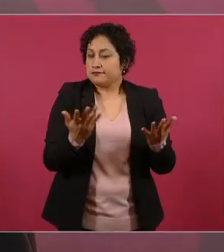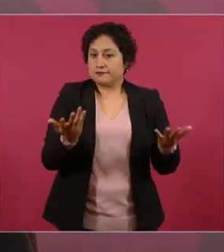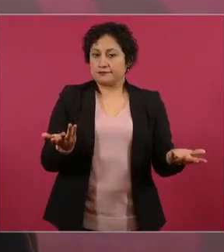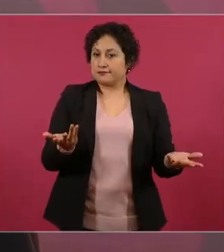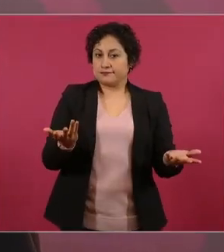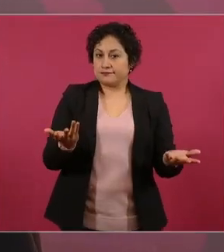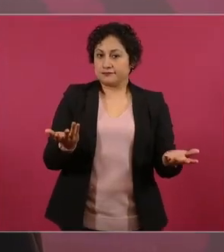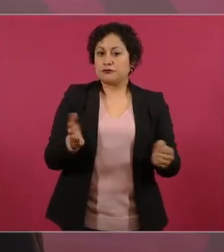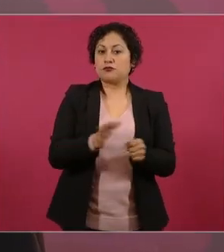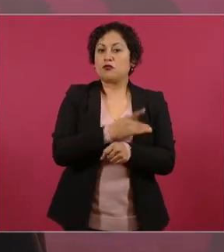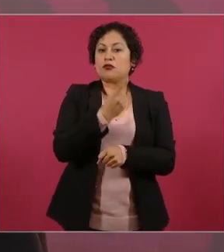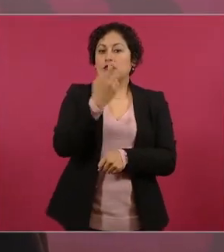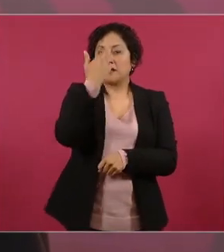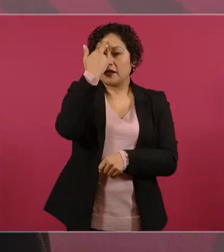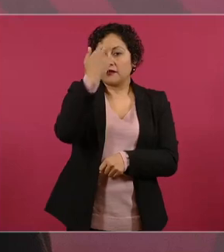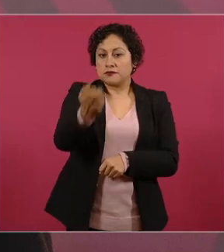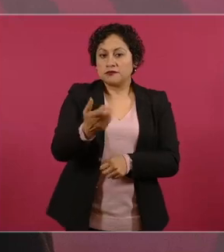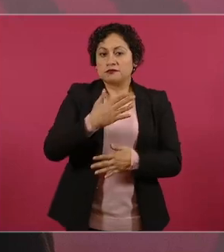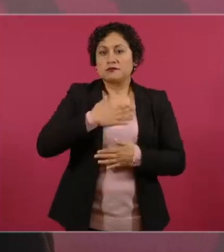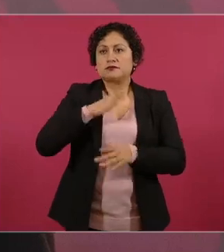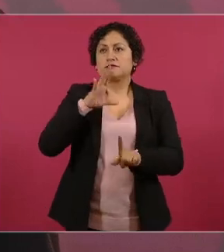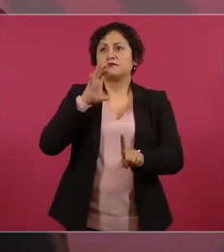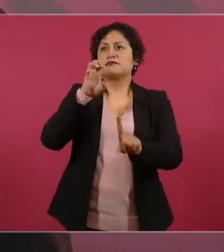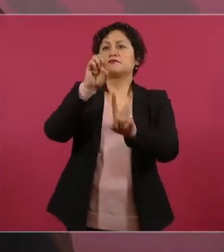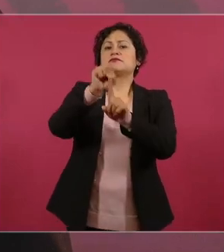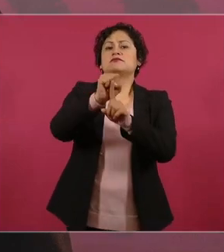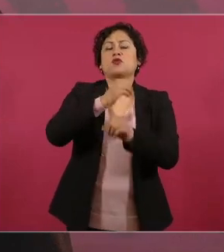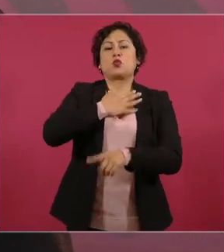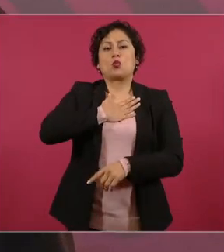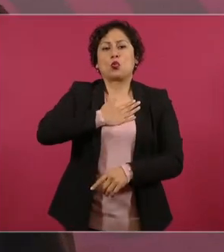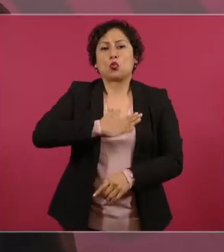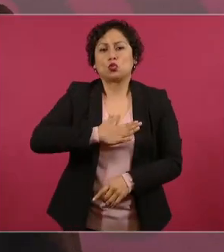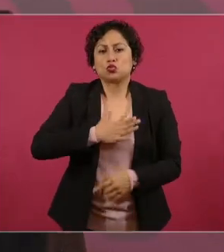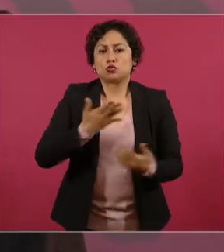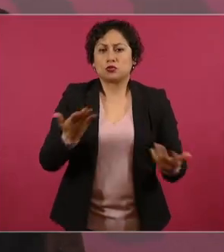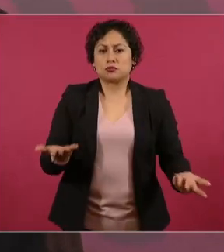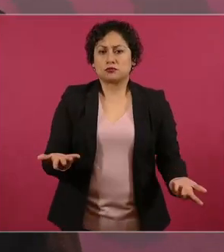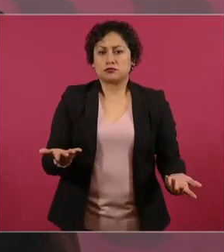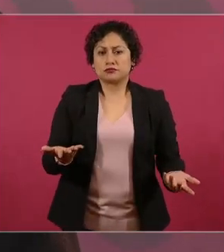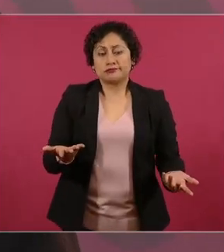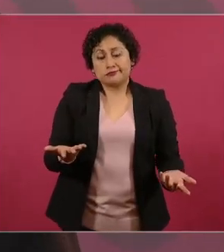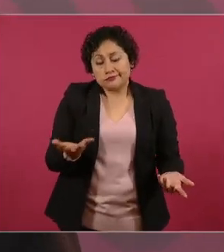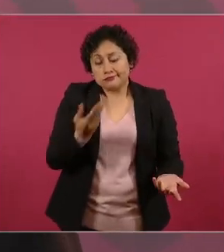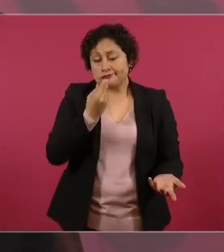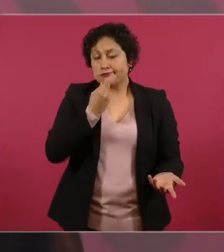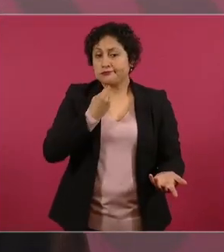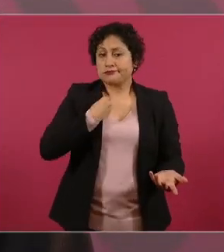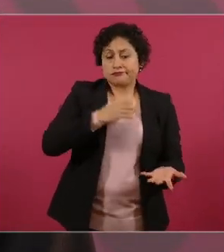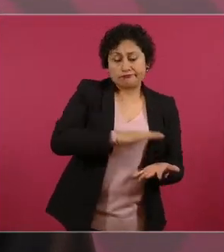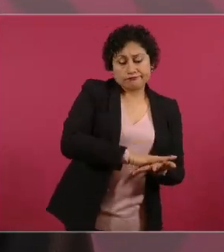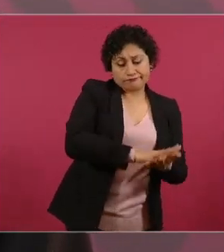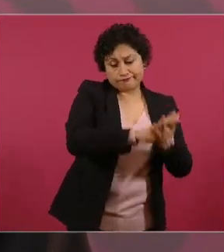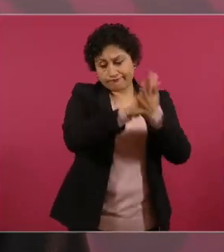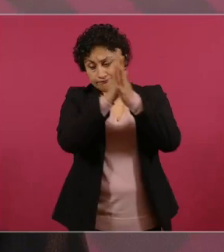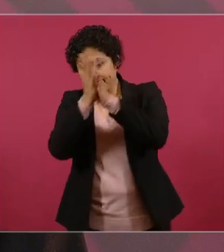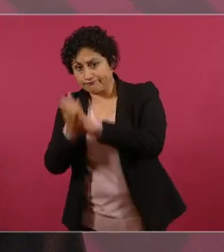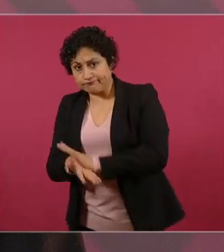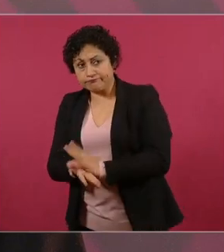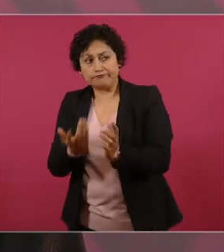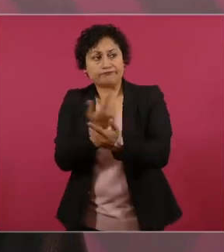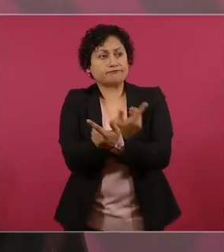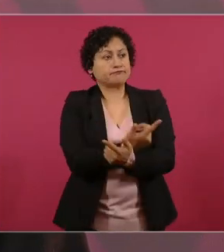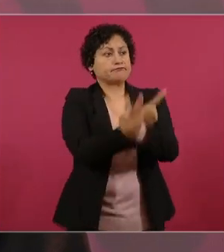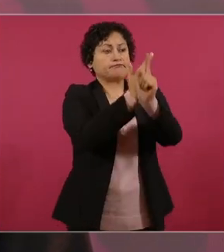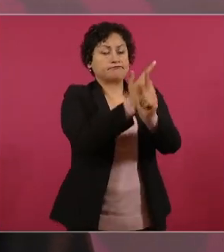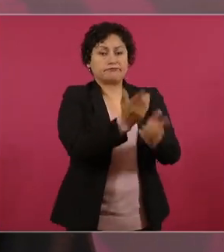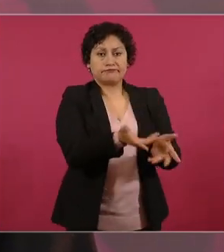causas justas y por hacer historia, por transformar. Imagínense